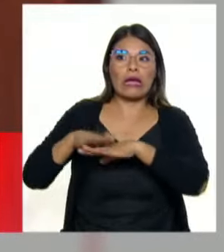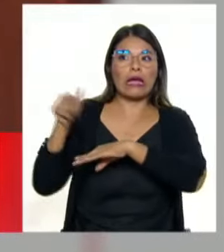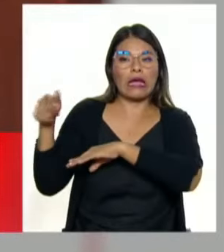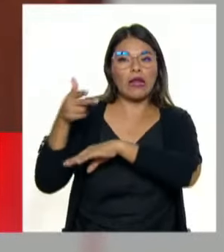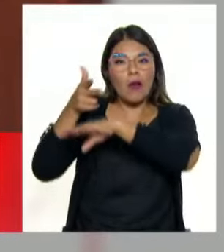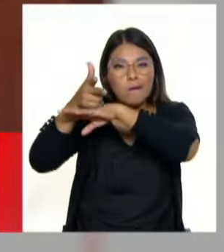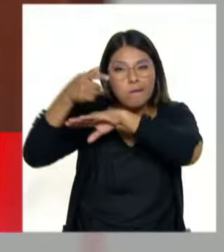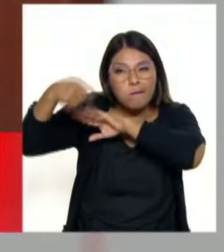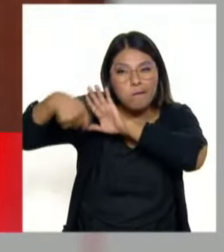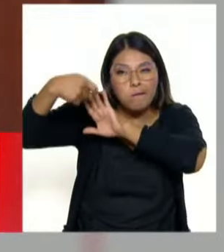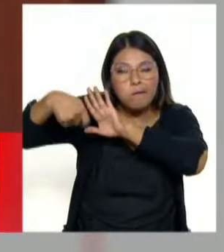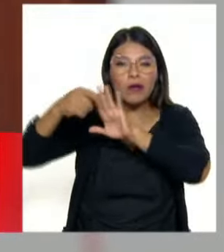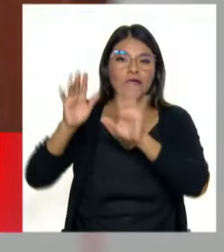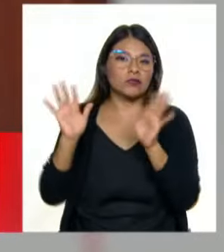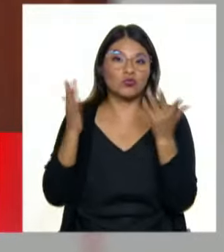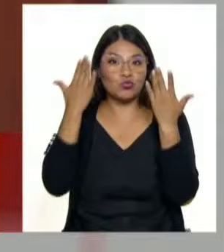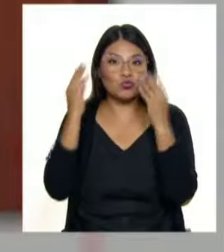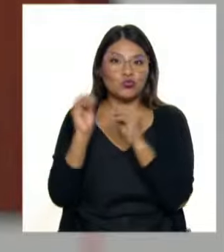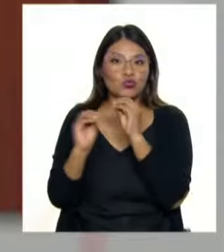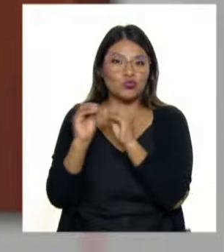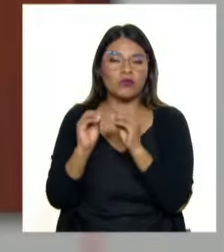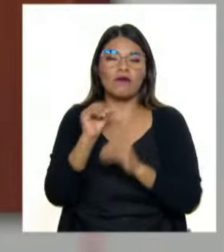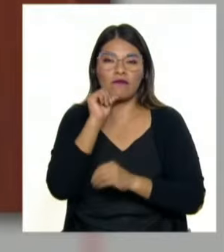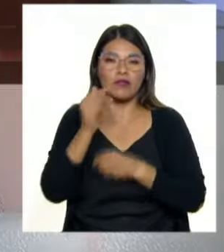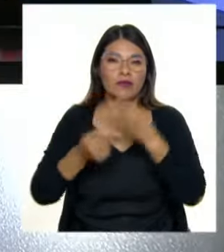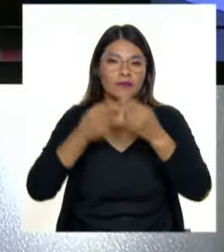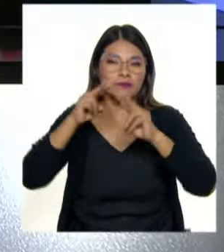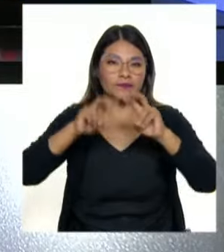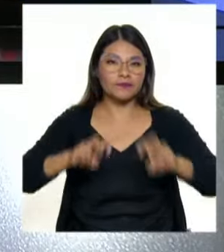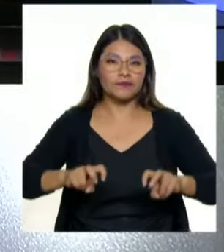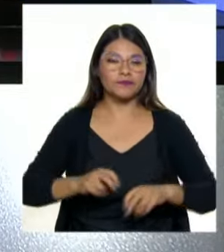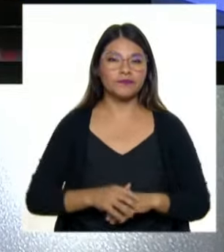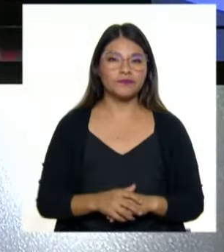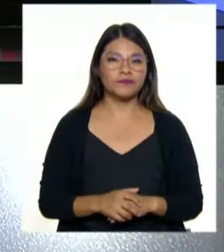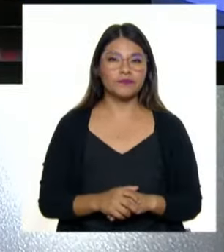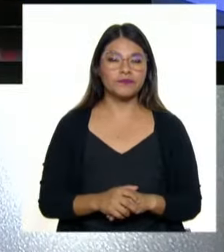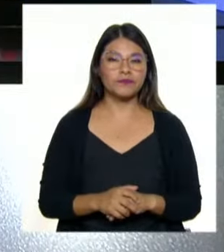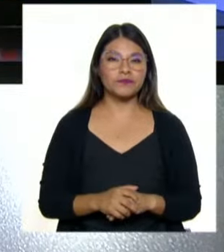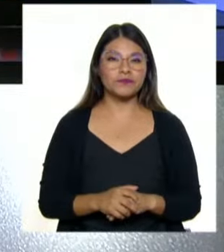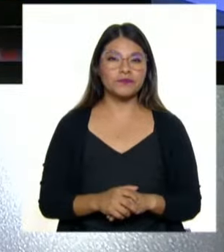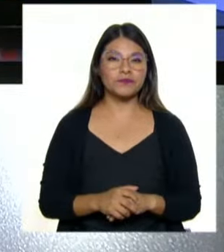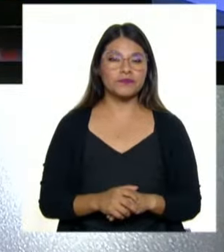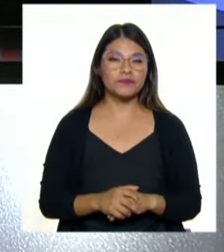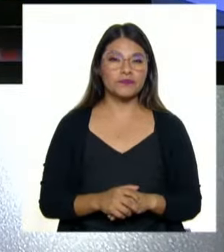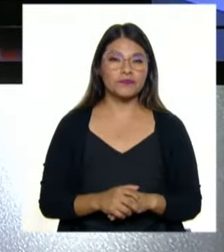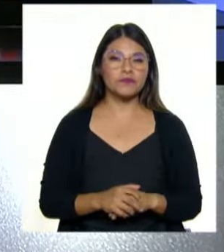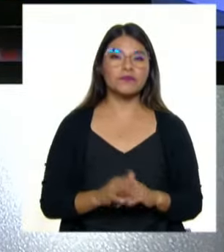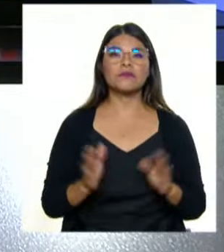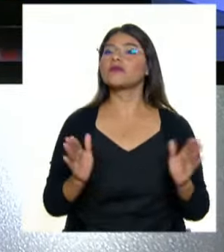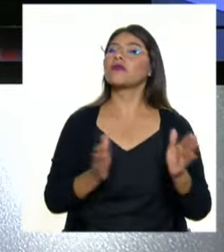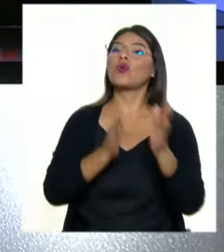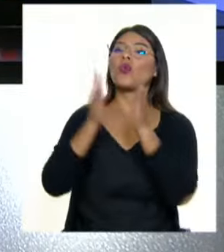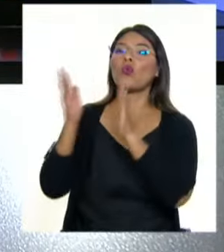además participaba en su producción. Una plataforma de registro biométrico de RENIEC